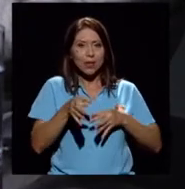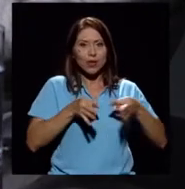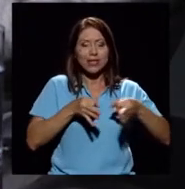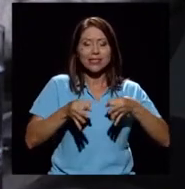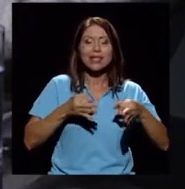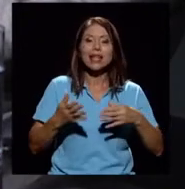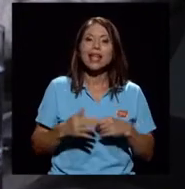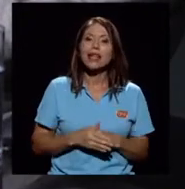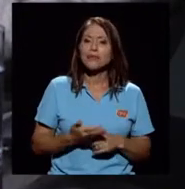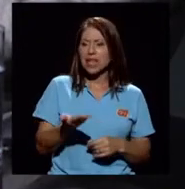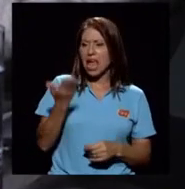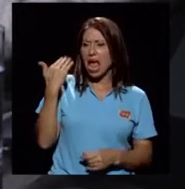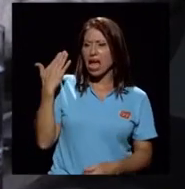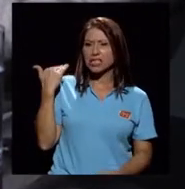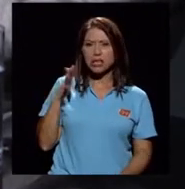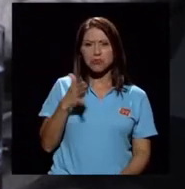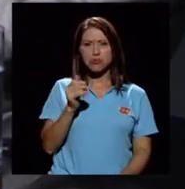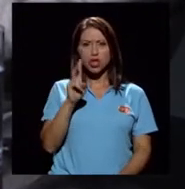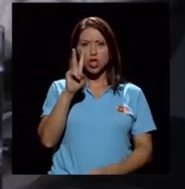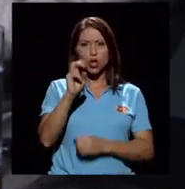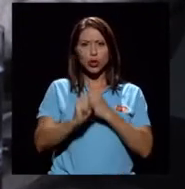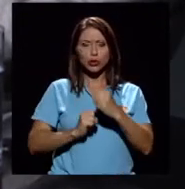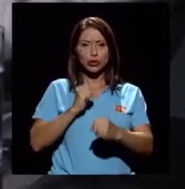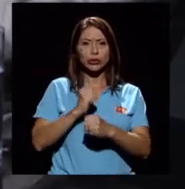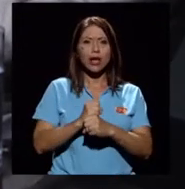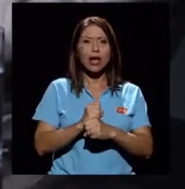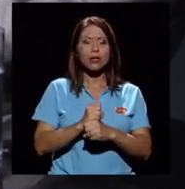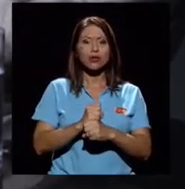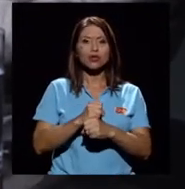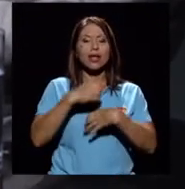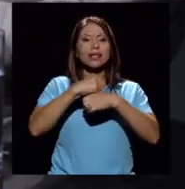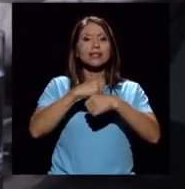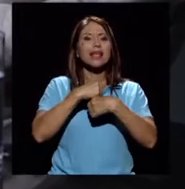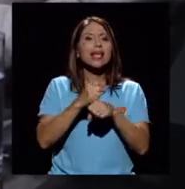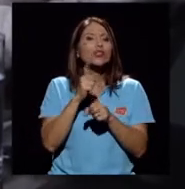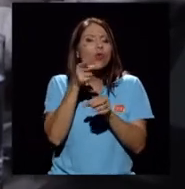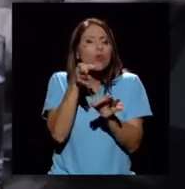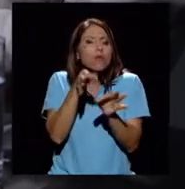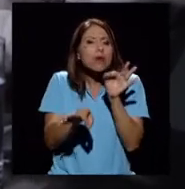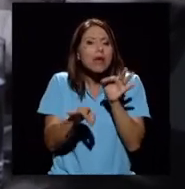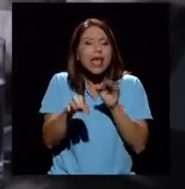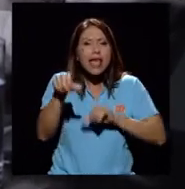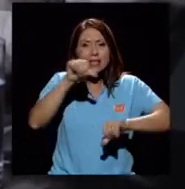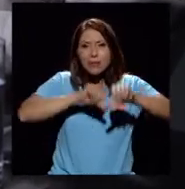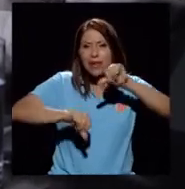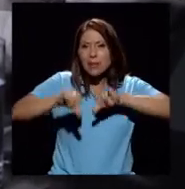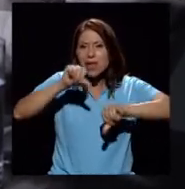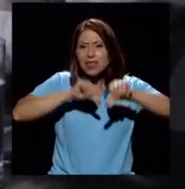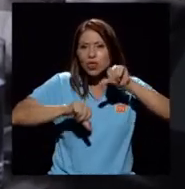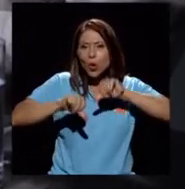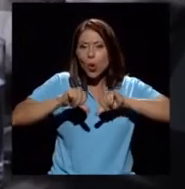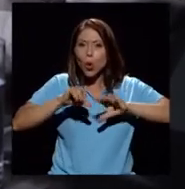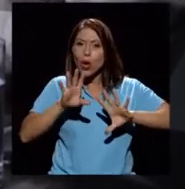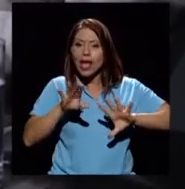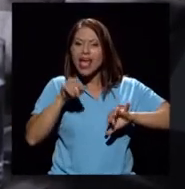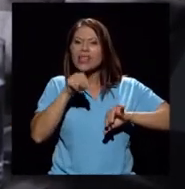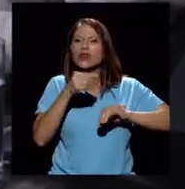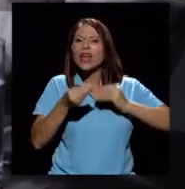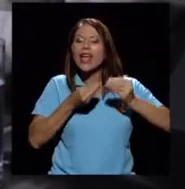que hace un par de años hicieron un pequeño experimento que era un tren que salía